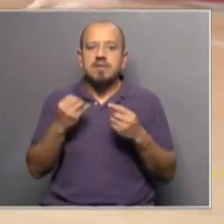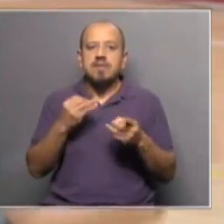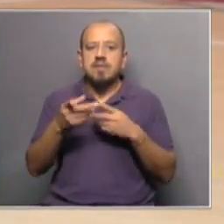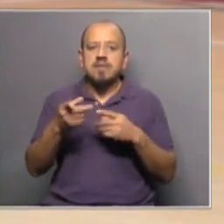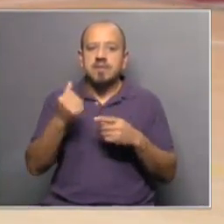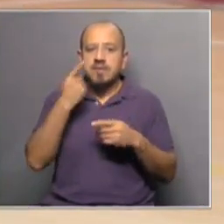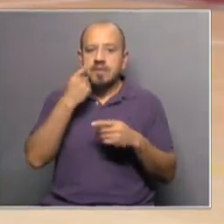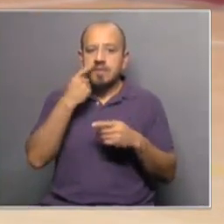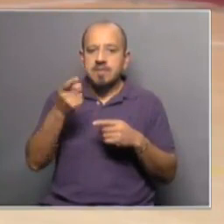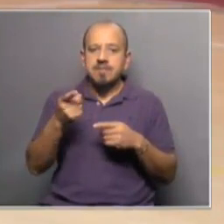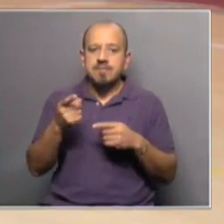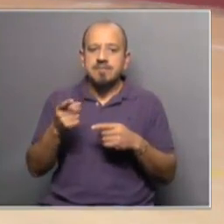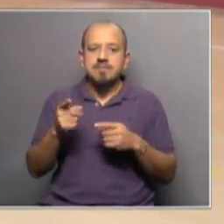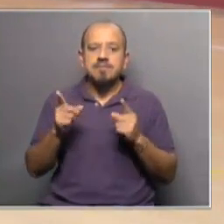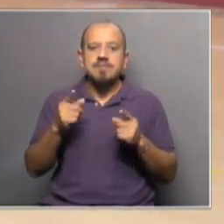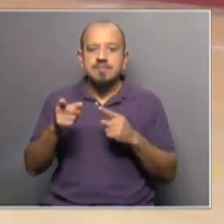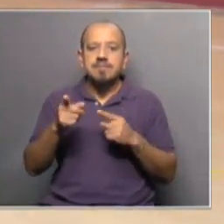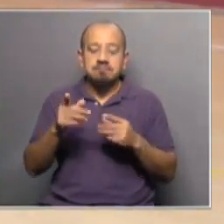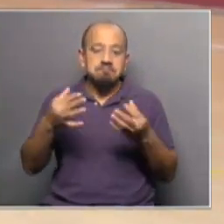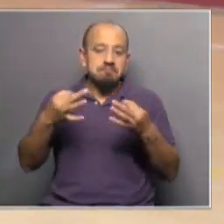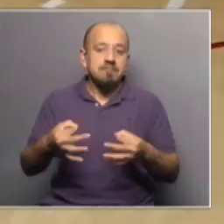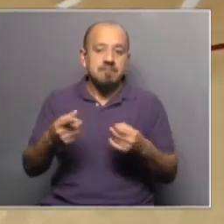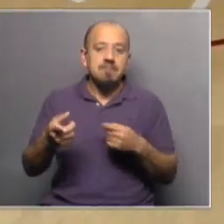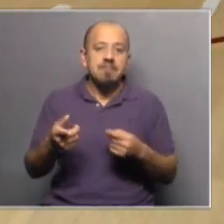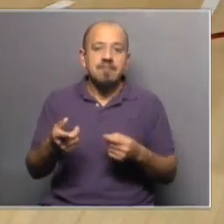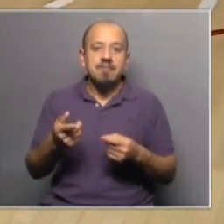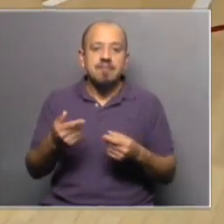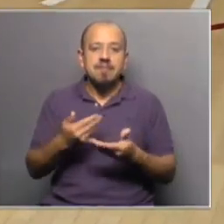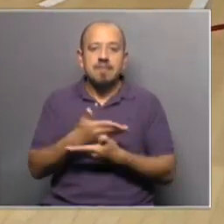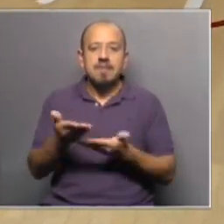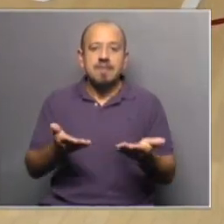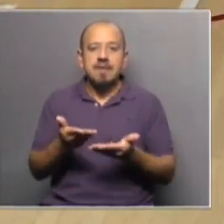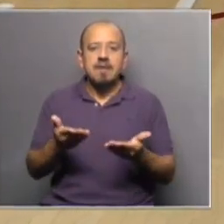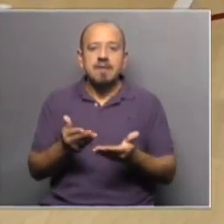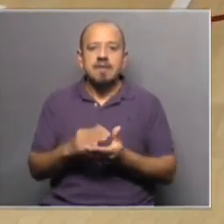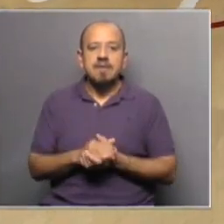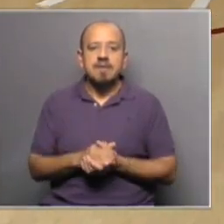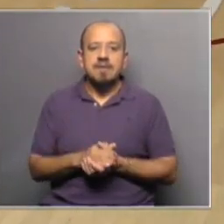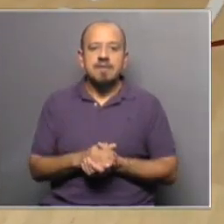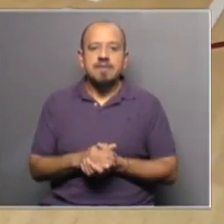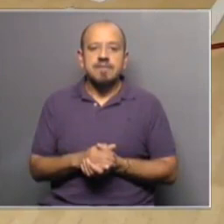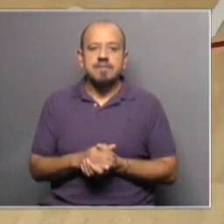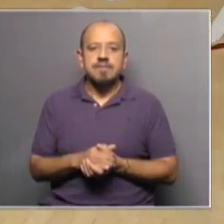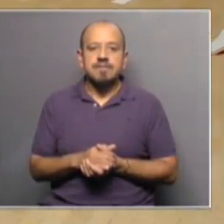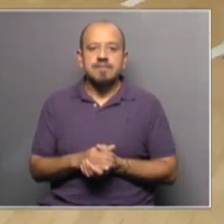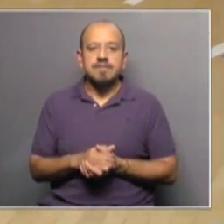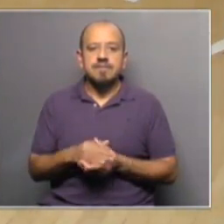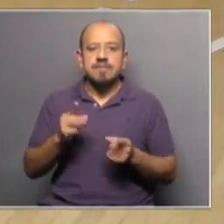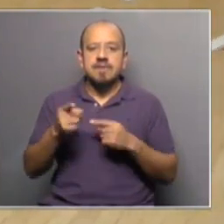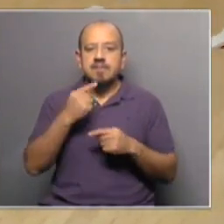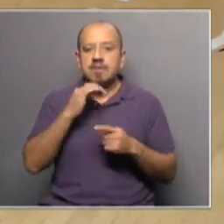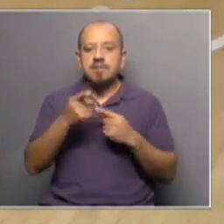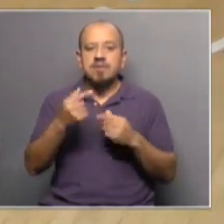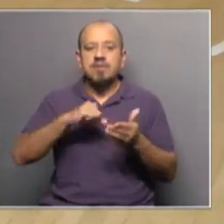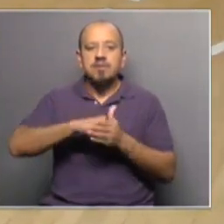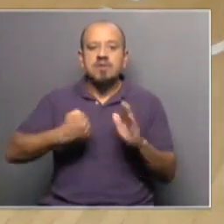plantel masculino. Y ahí está además eso, porque habla súper bien de todos los chiquilines. Bueno, mediante una subvención del entrenador,